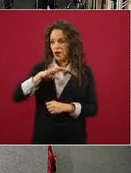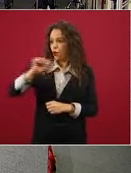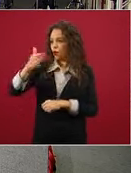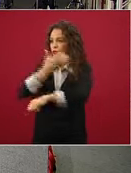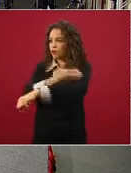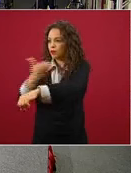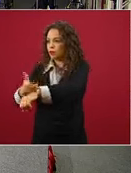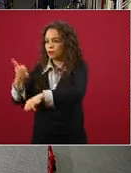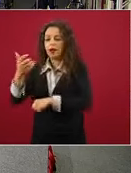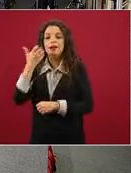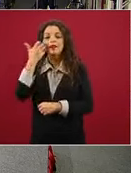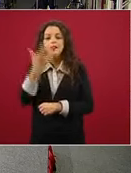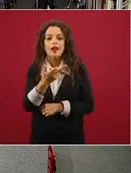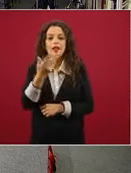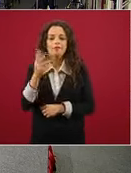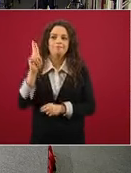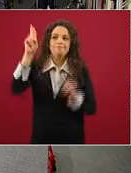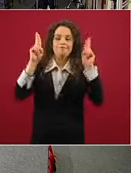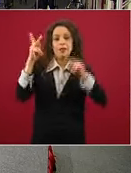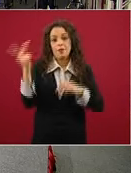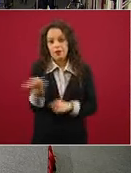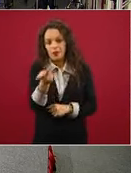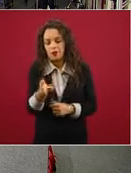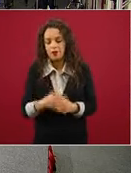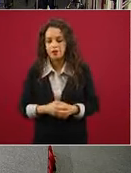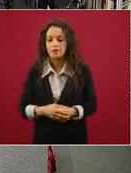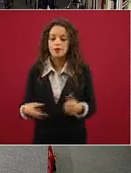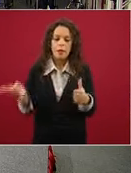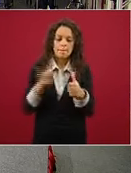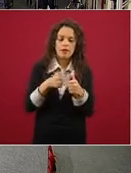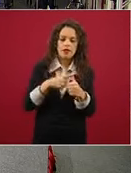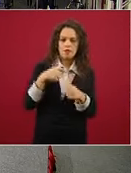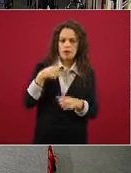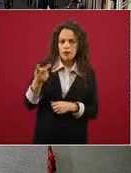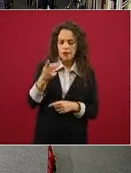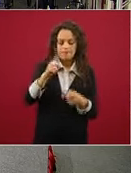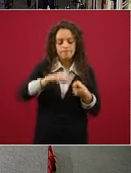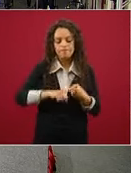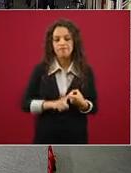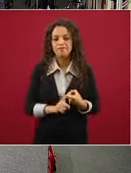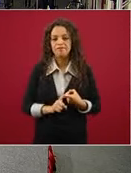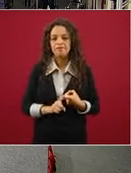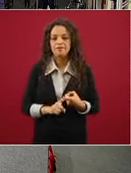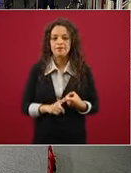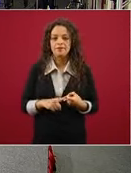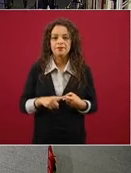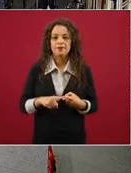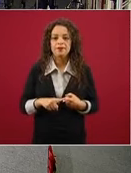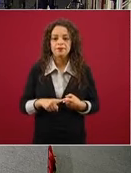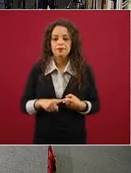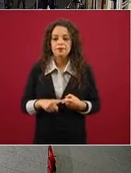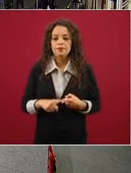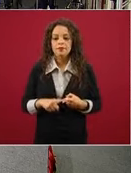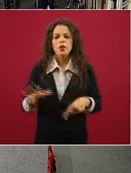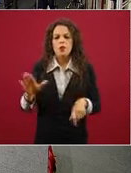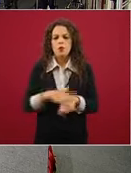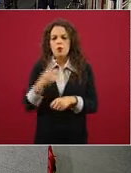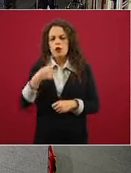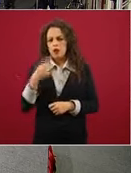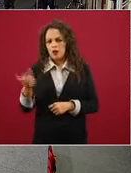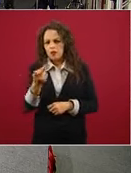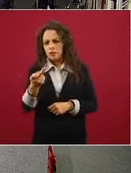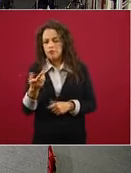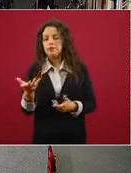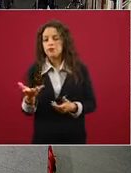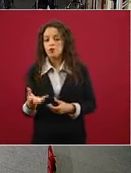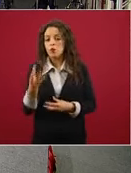palabra. La primera es, ¿a qué instancias? Y esta pregunta la hago porque nos escriben